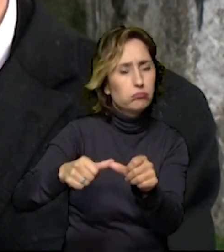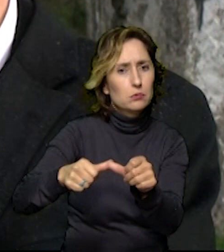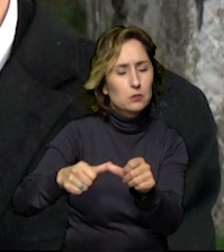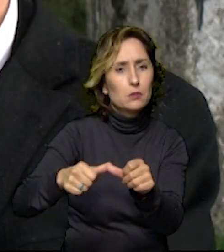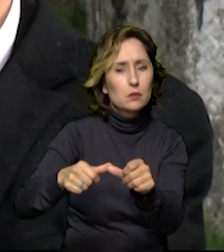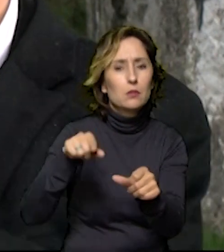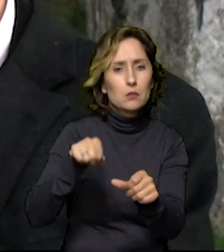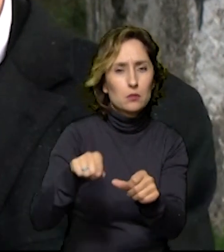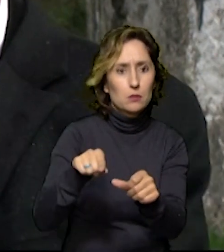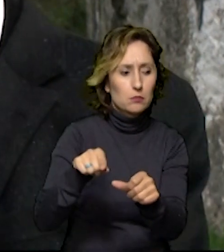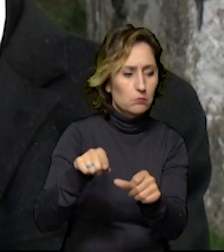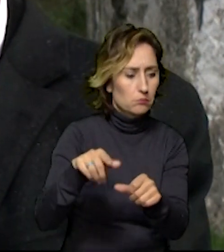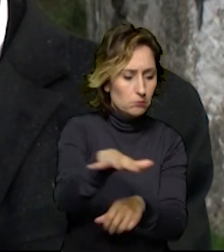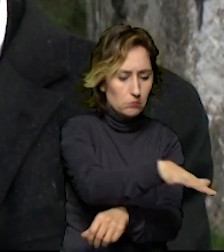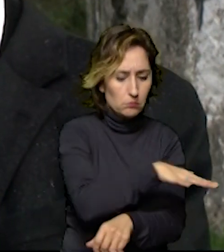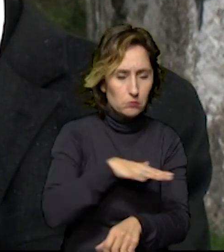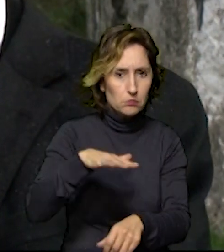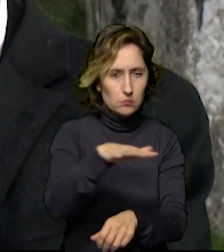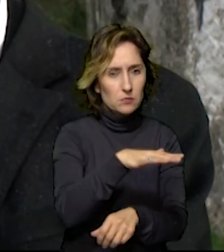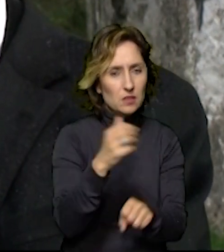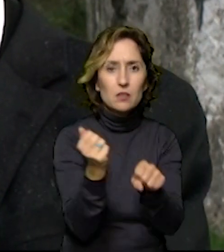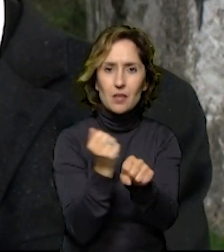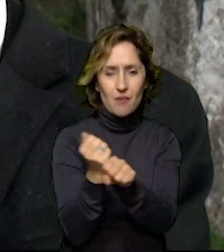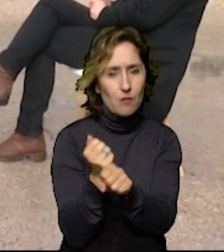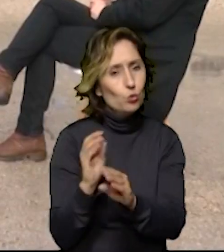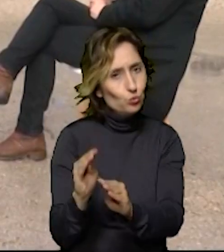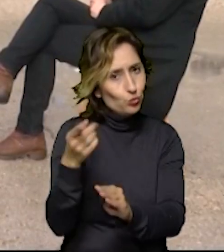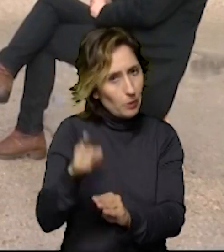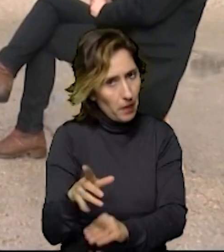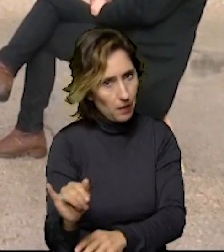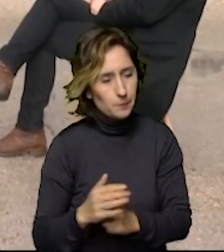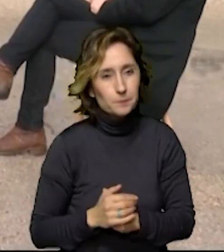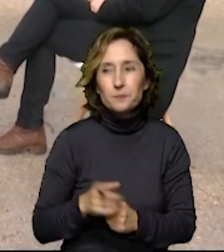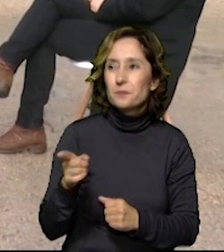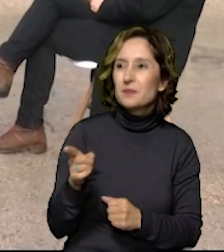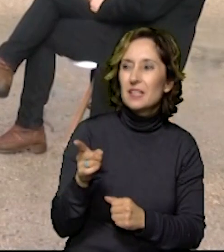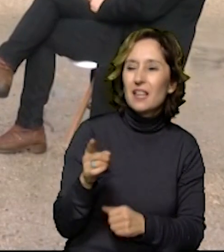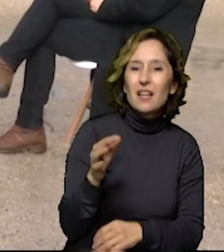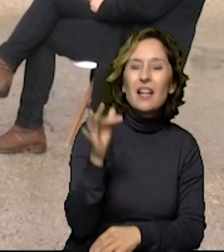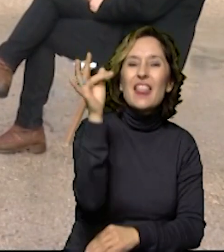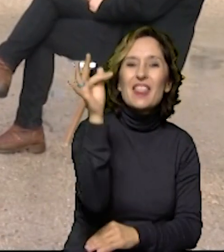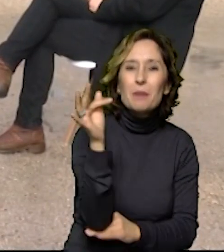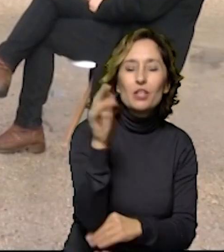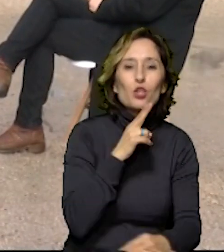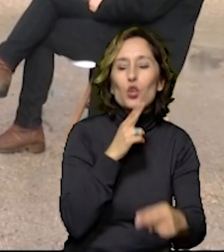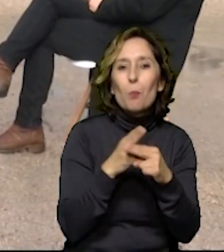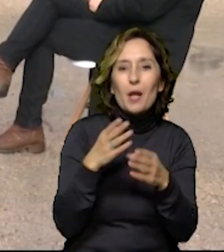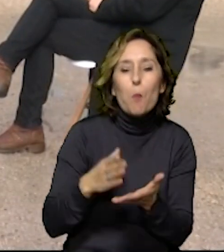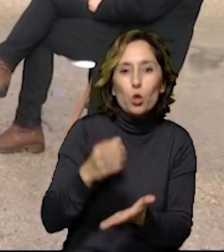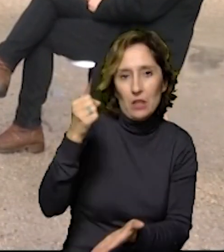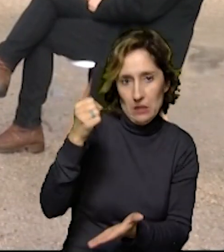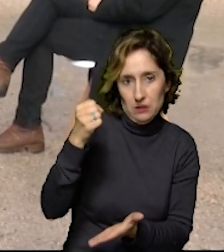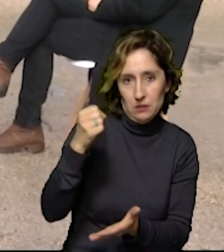viene trabajando en este contexto del Fuerte como lugar de memoria. El cementerio de las botellas, que se llamaba así precisamente